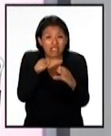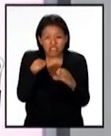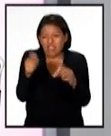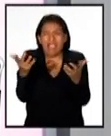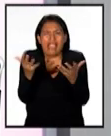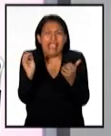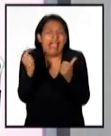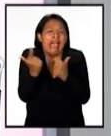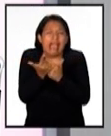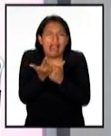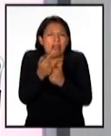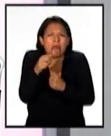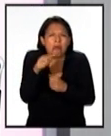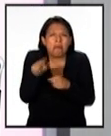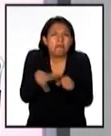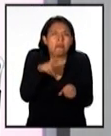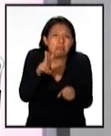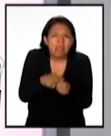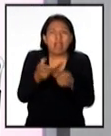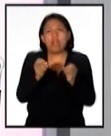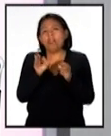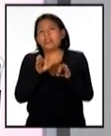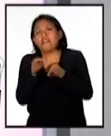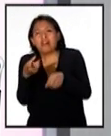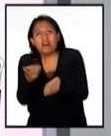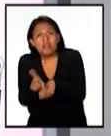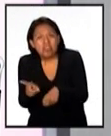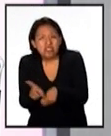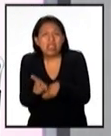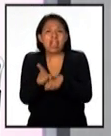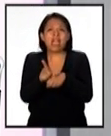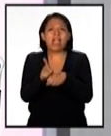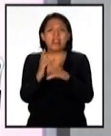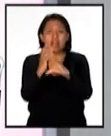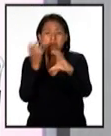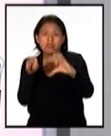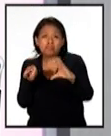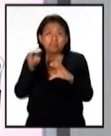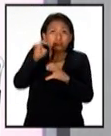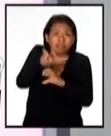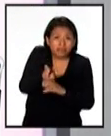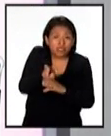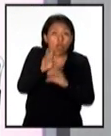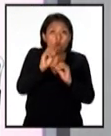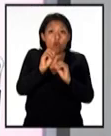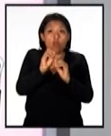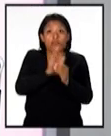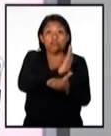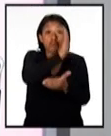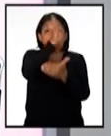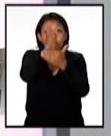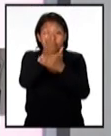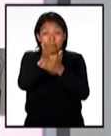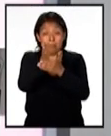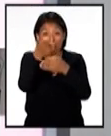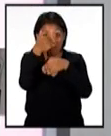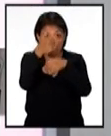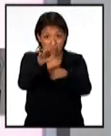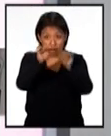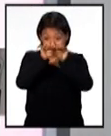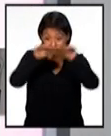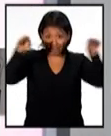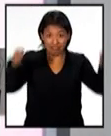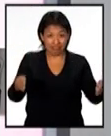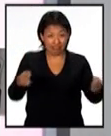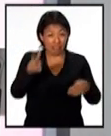más elemental, donde el trabajo cotidiano, el subirse a un camión o el ir a una caja de banco es